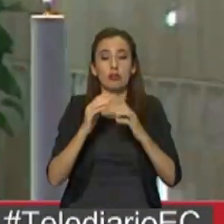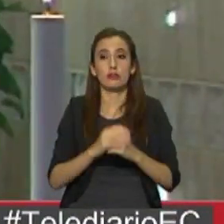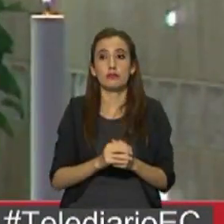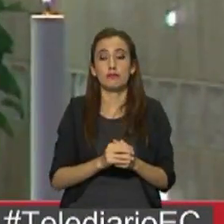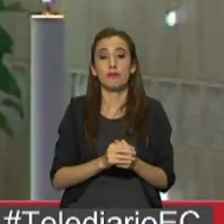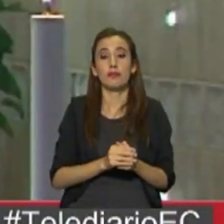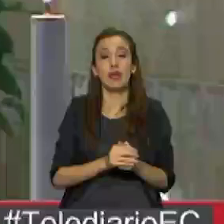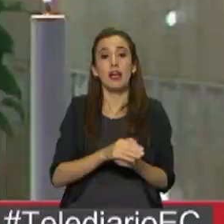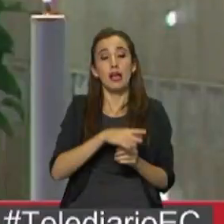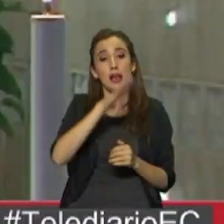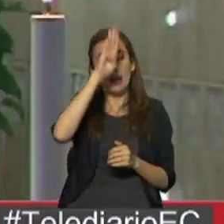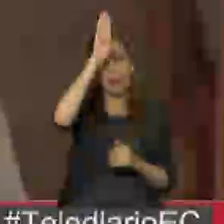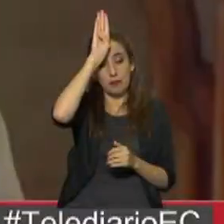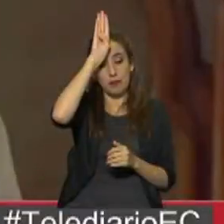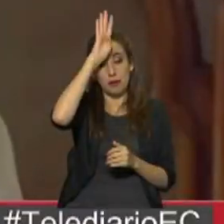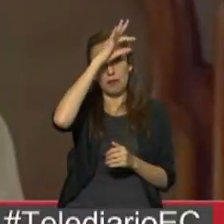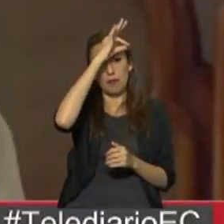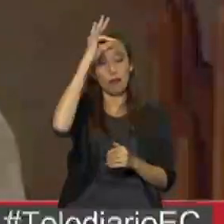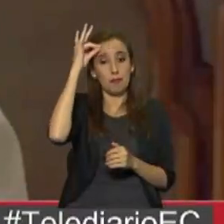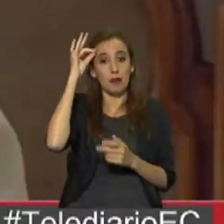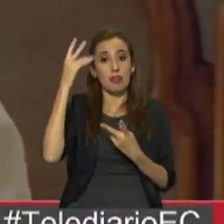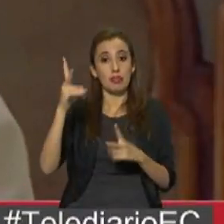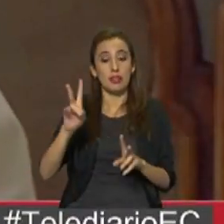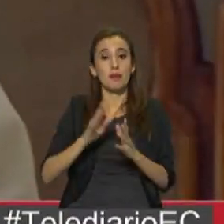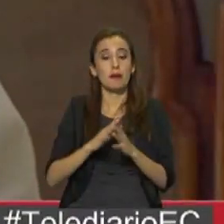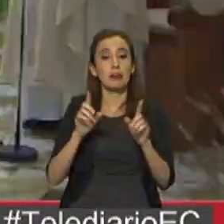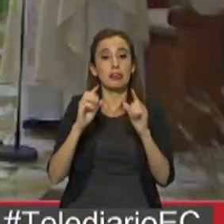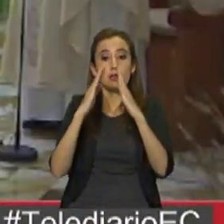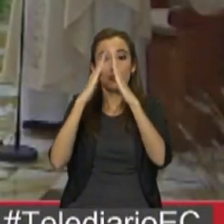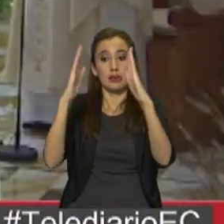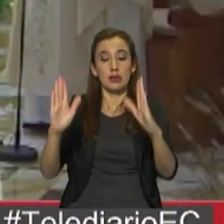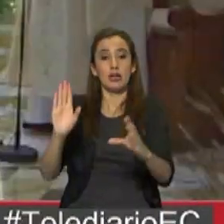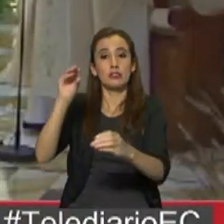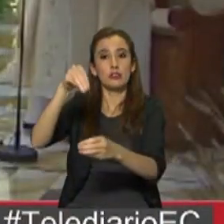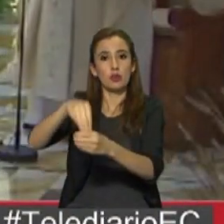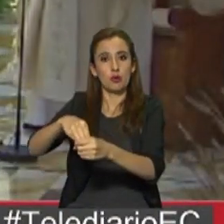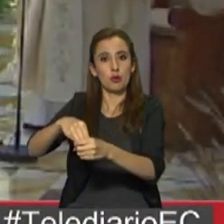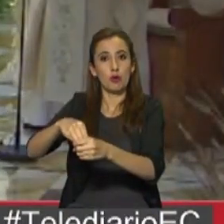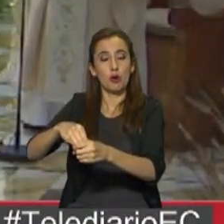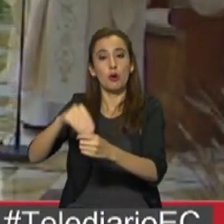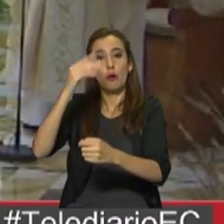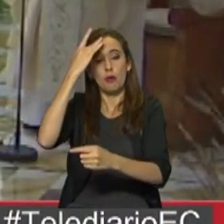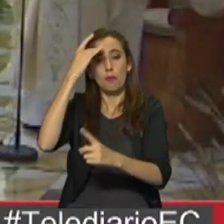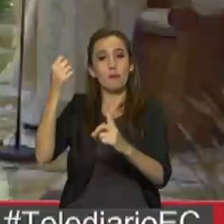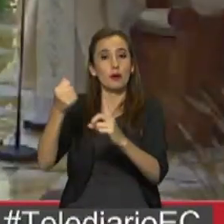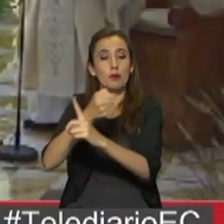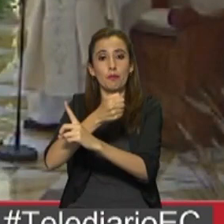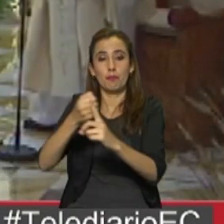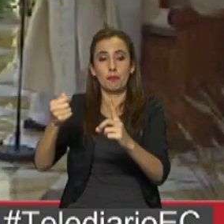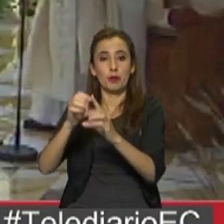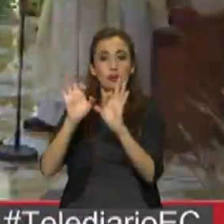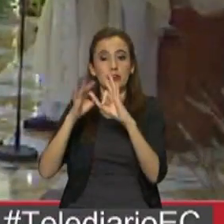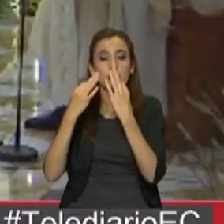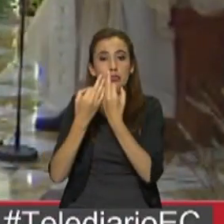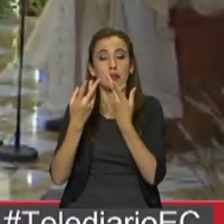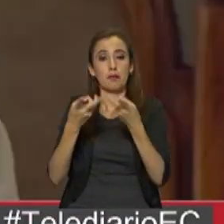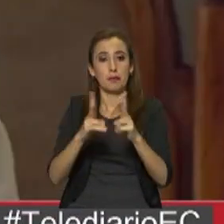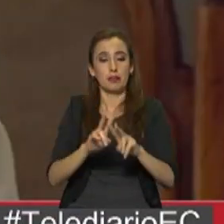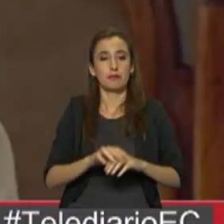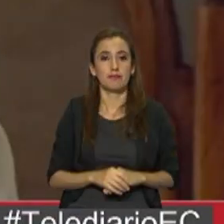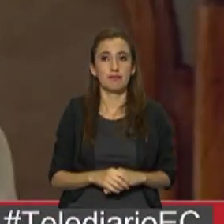también rezó por las mujeres que permanecen en cuarentena y que corre en riesgo por sufrir violencia doméstica